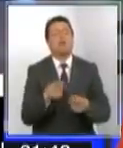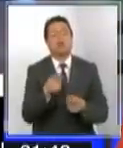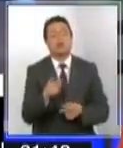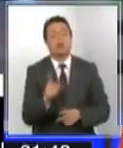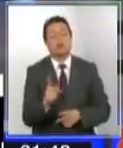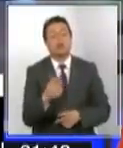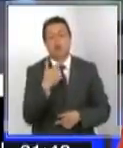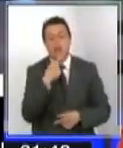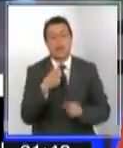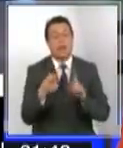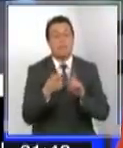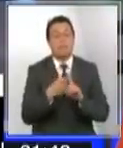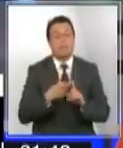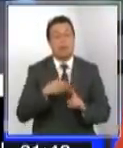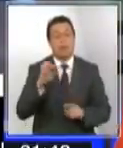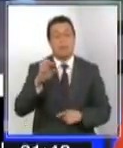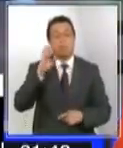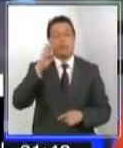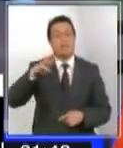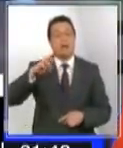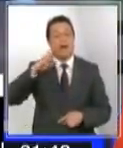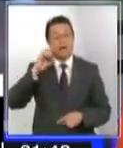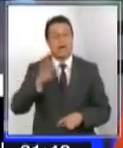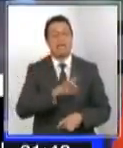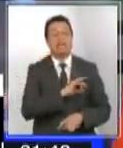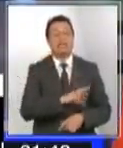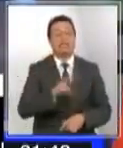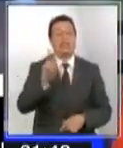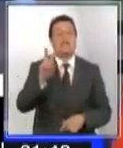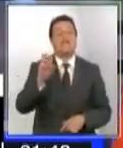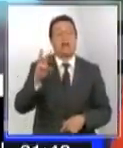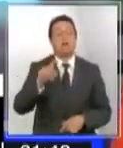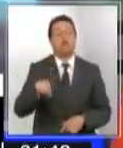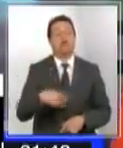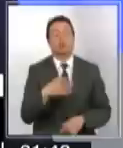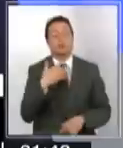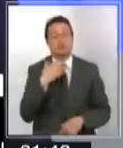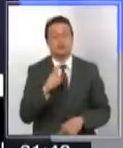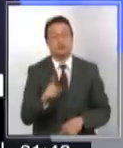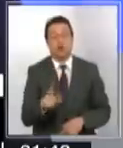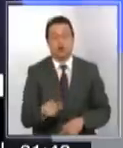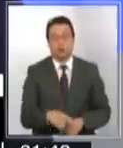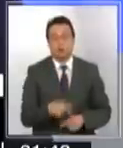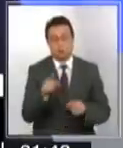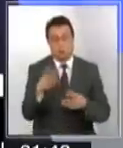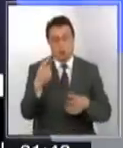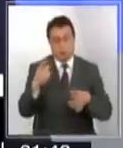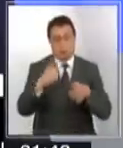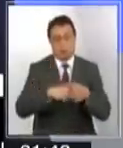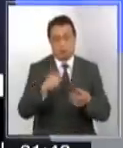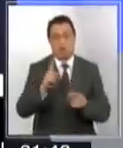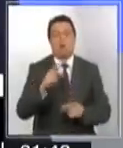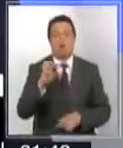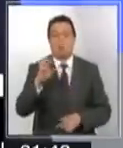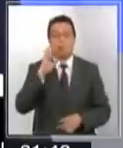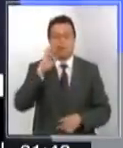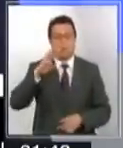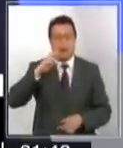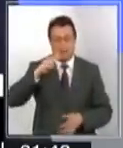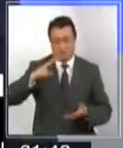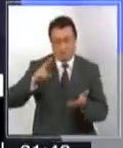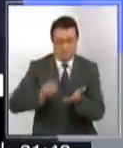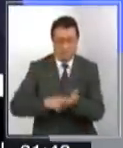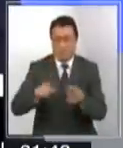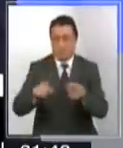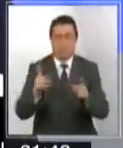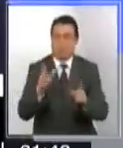de participar en las primarias de Chile Vamos, que es el sector al que usted ha pertenecido históricamente? Sí, porque yo creo que no son primarias de verdad. Yo iría a una primaria si